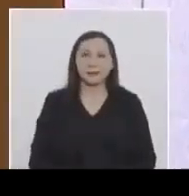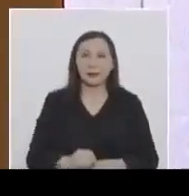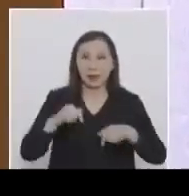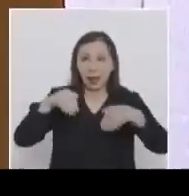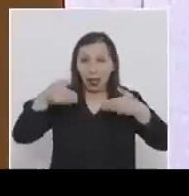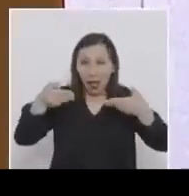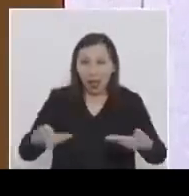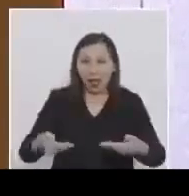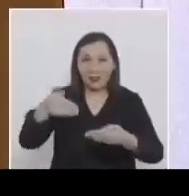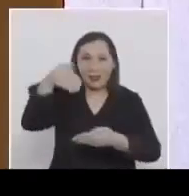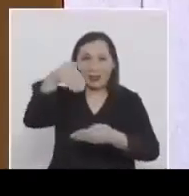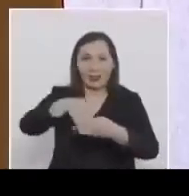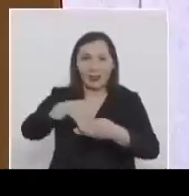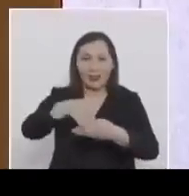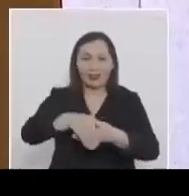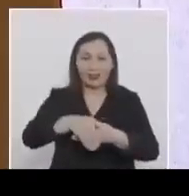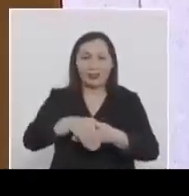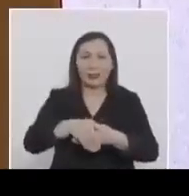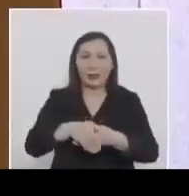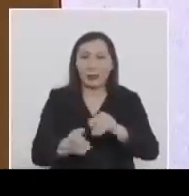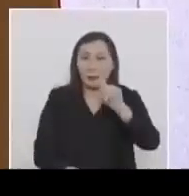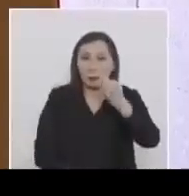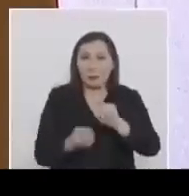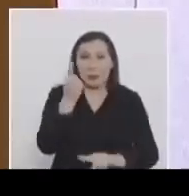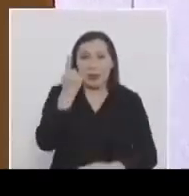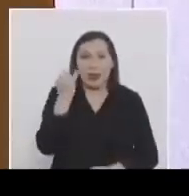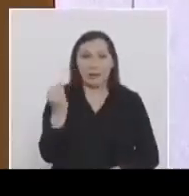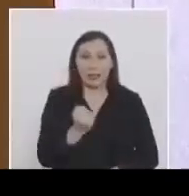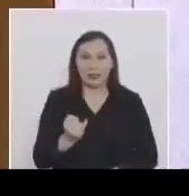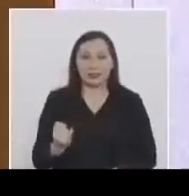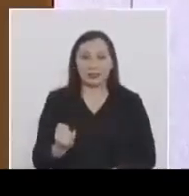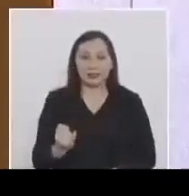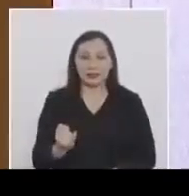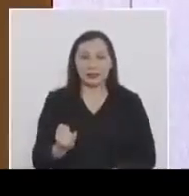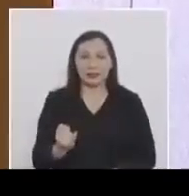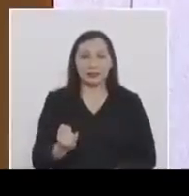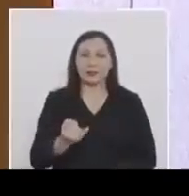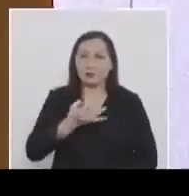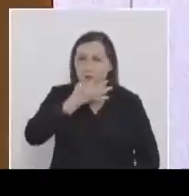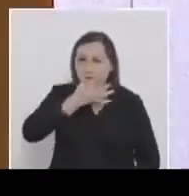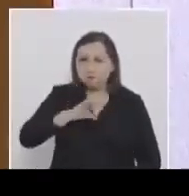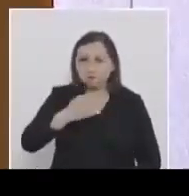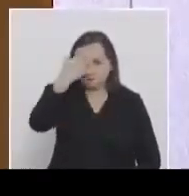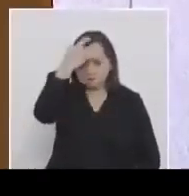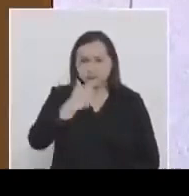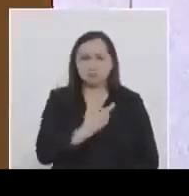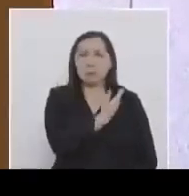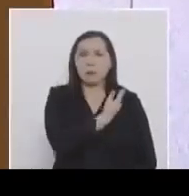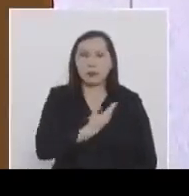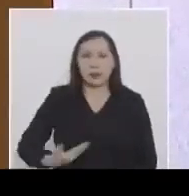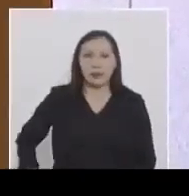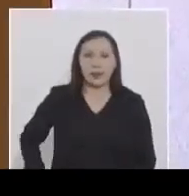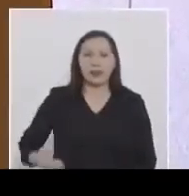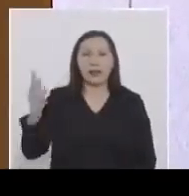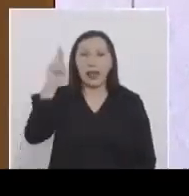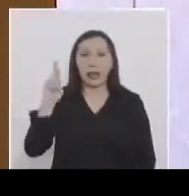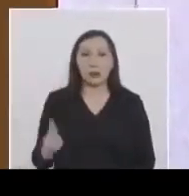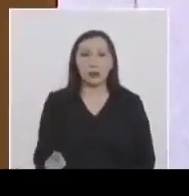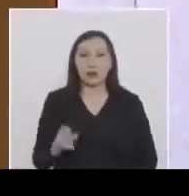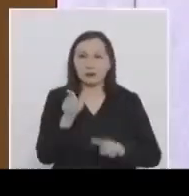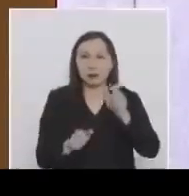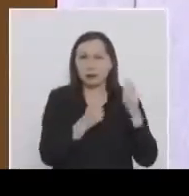esta tarde, por primera vez, les hablo como presidente de la República.